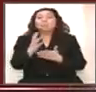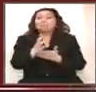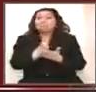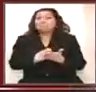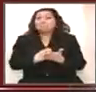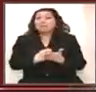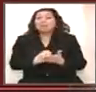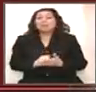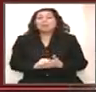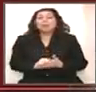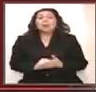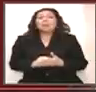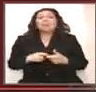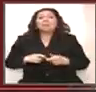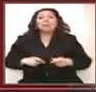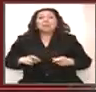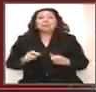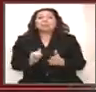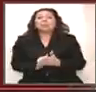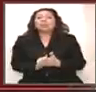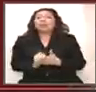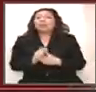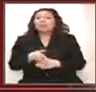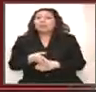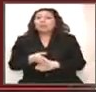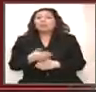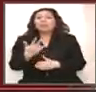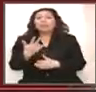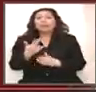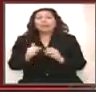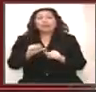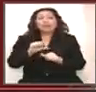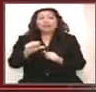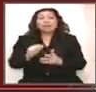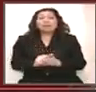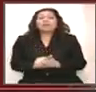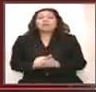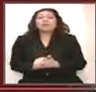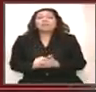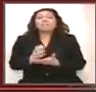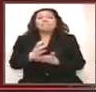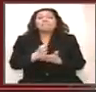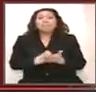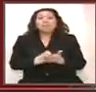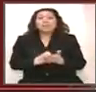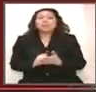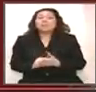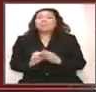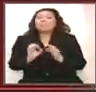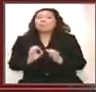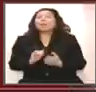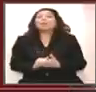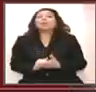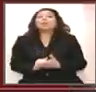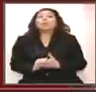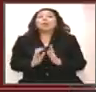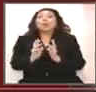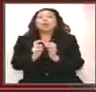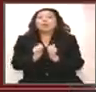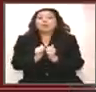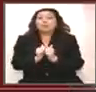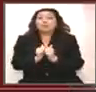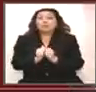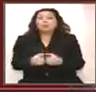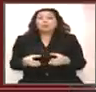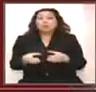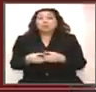reducción de los delitos patrimoniales a través de tres grandes ejes. La disminución de factores de riesgo asociados a